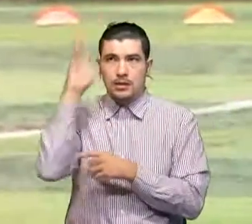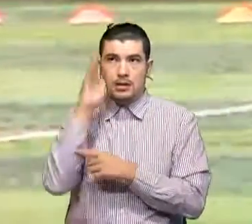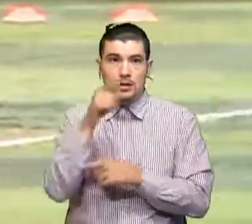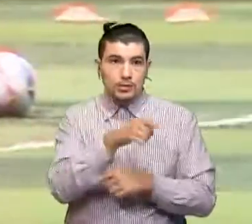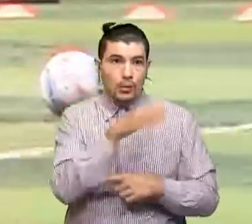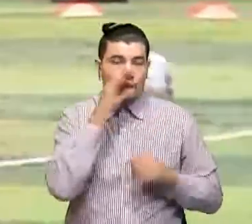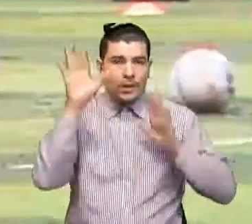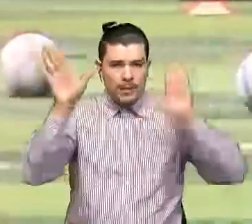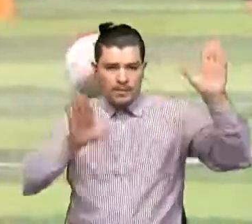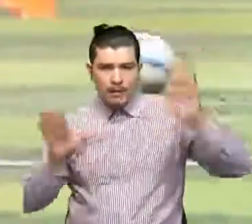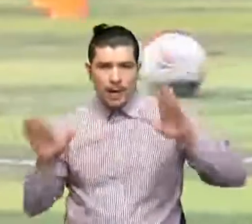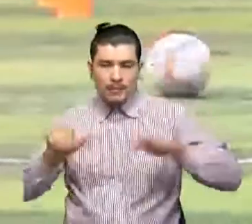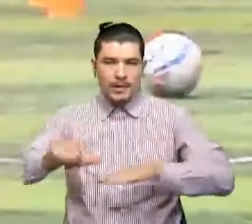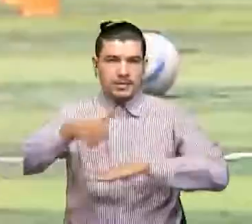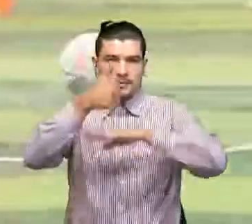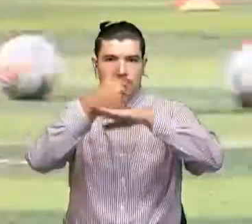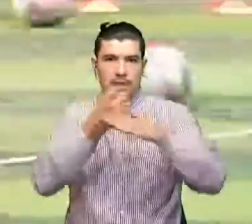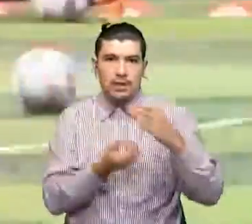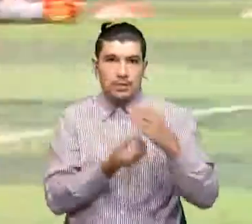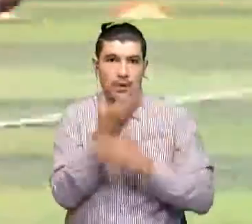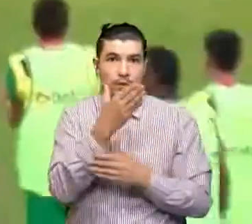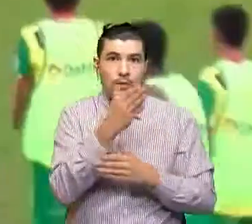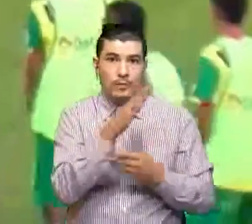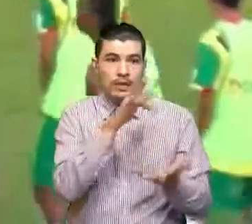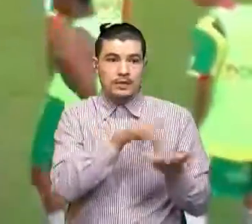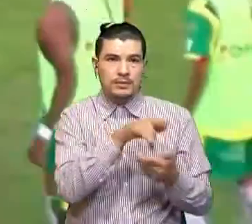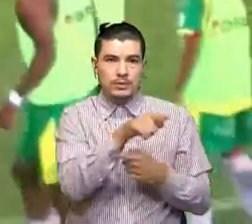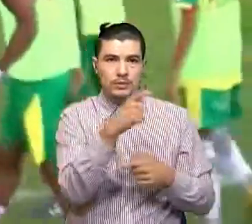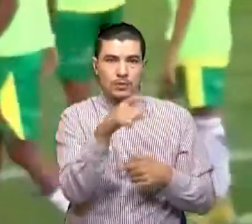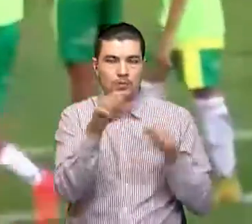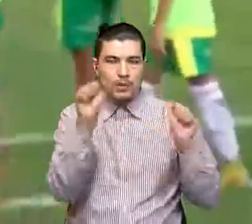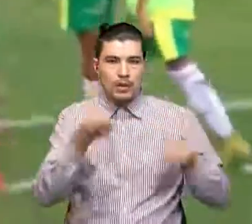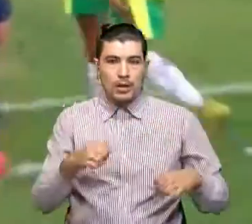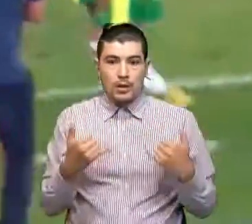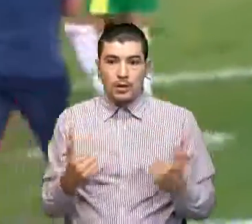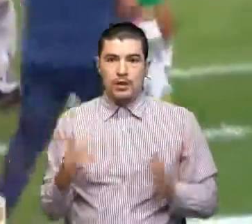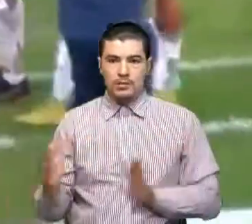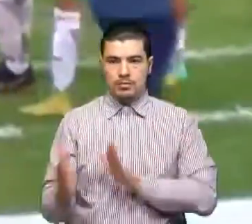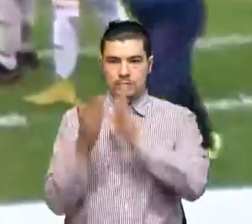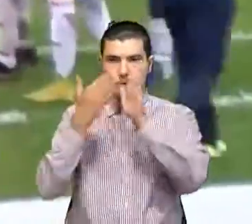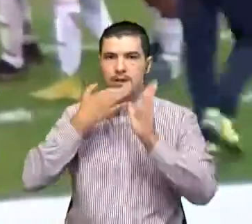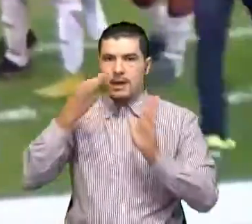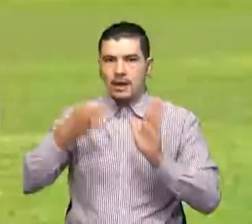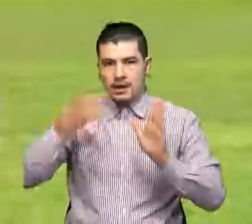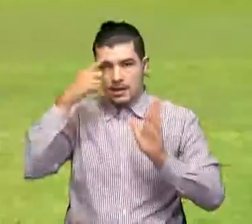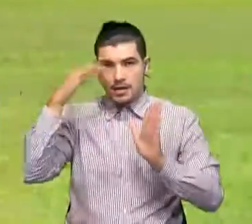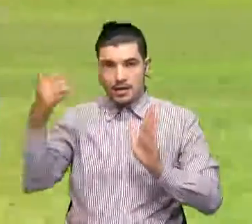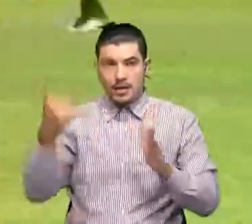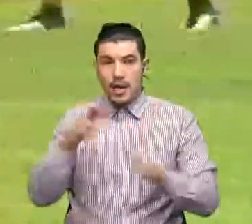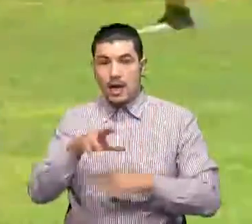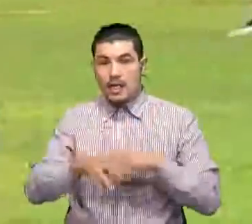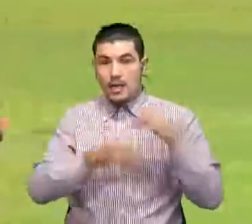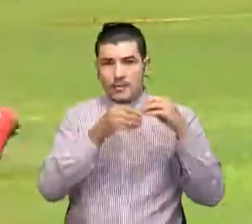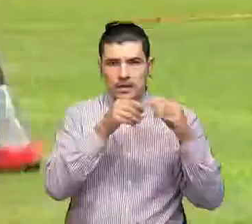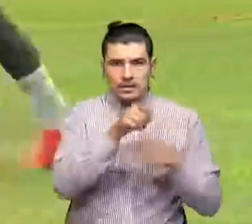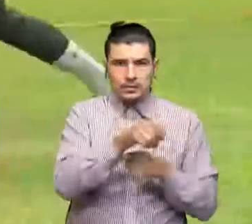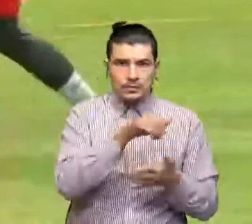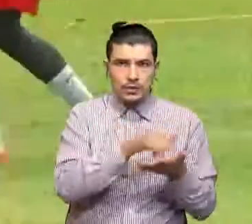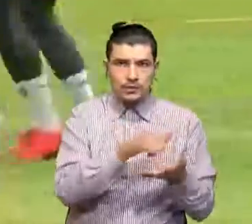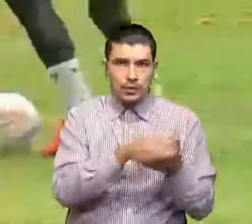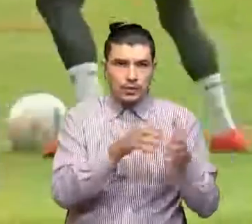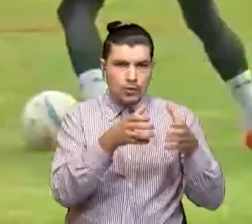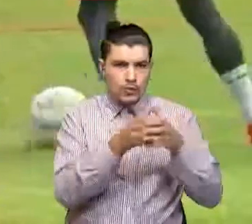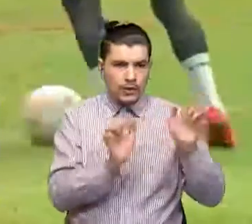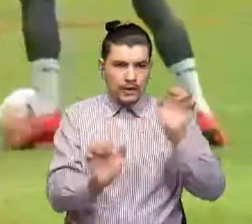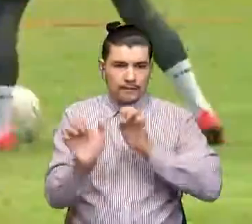Camilo Chaverra será la principal novedad del Cúcuta Deportivo para recibir esta noche a Real Cartagena. De otra parte, en el frente de